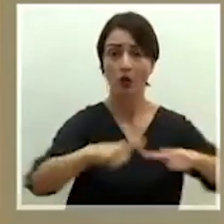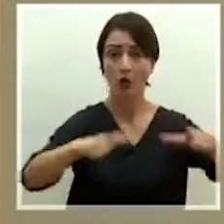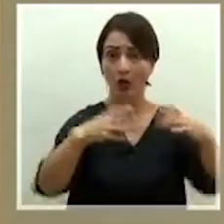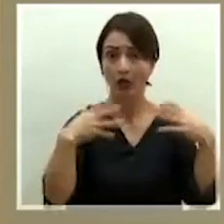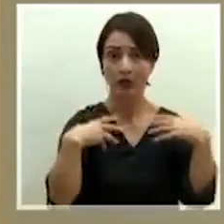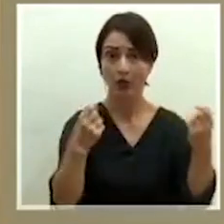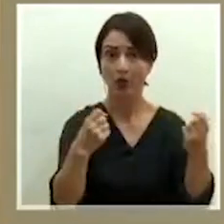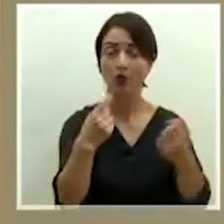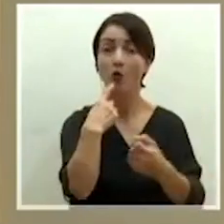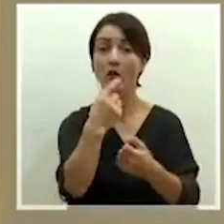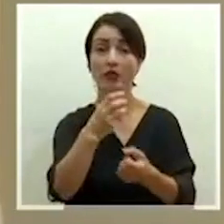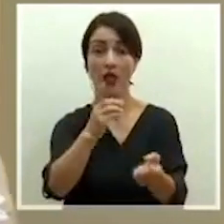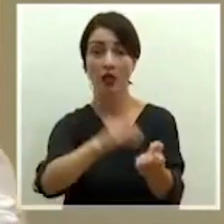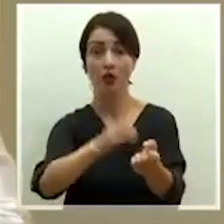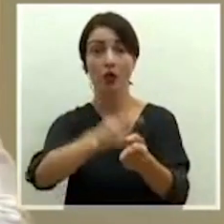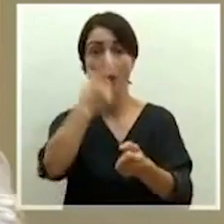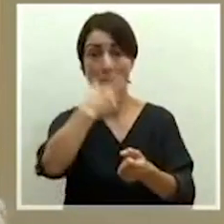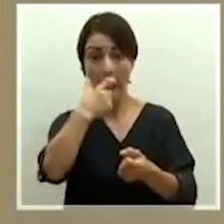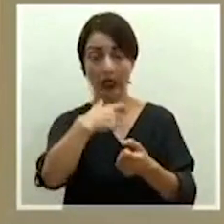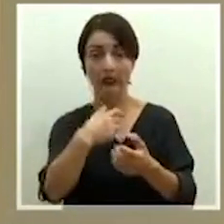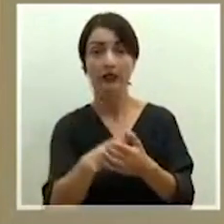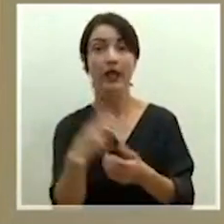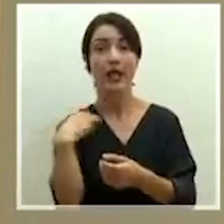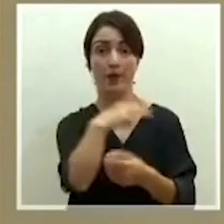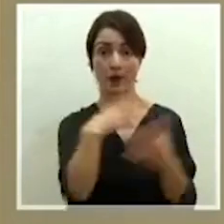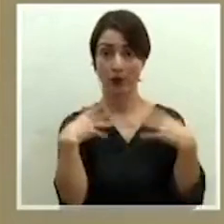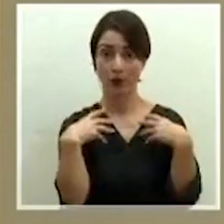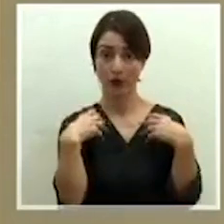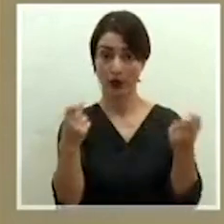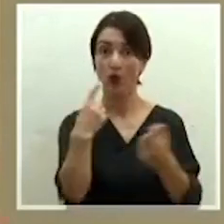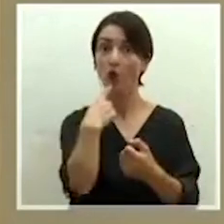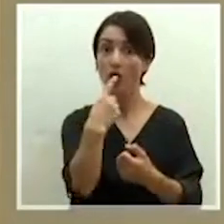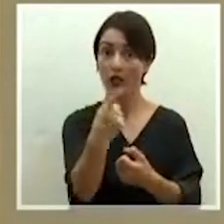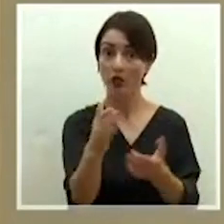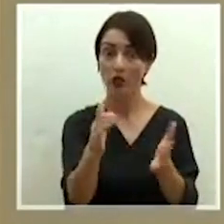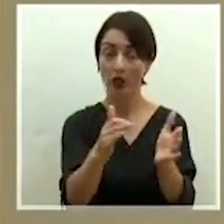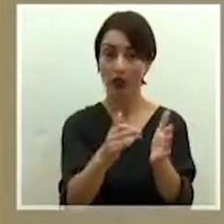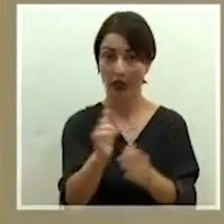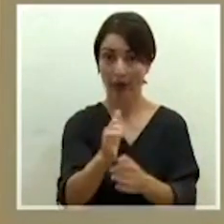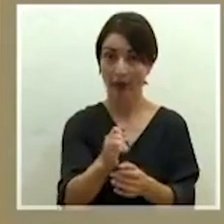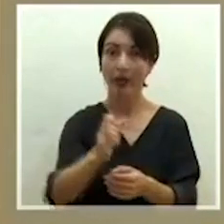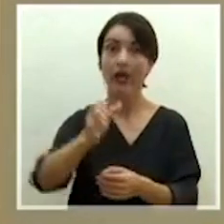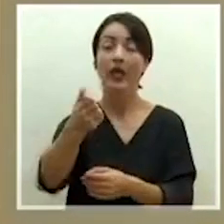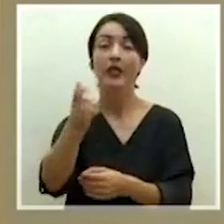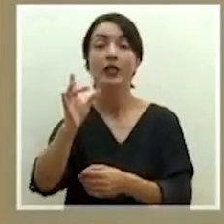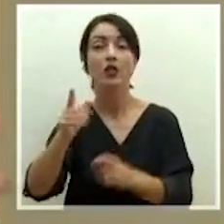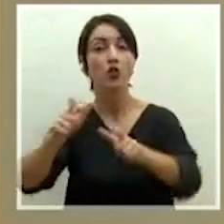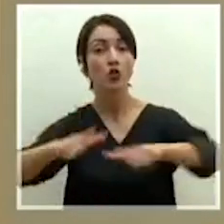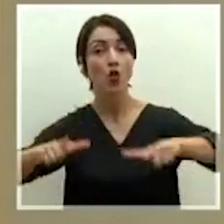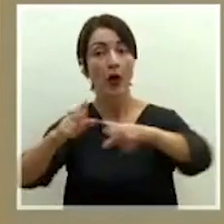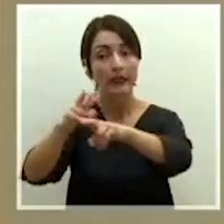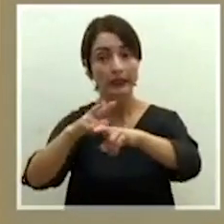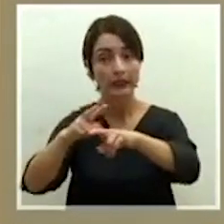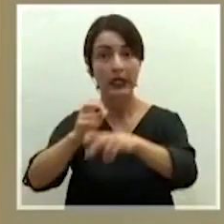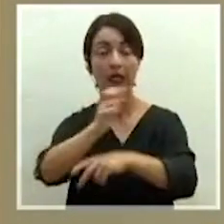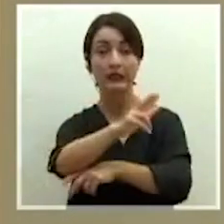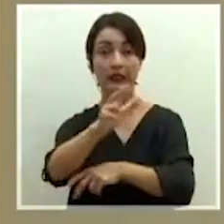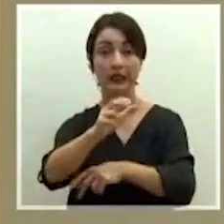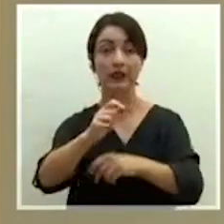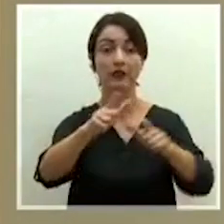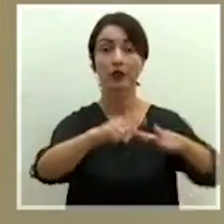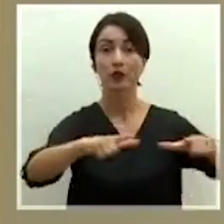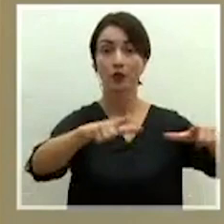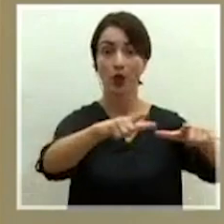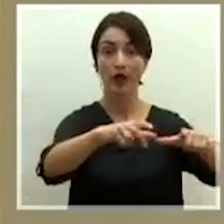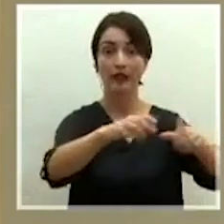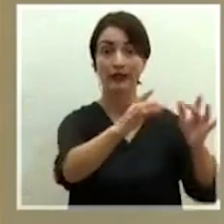decía el doctor Macaya y en muchas ocasiones el señor ministro de Salud, también tenemos los 18 sitios Centinela y las 33 localidades